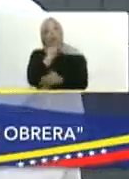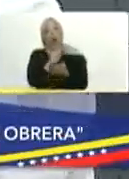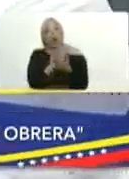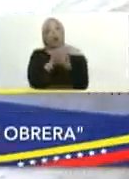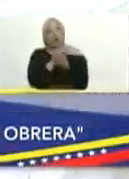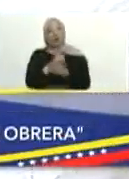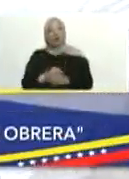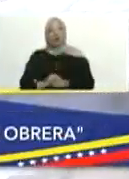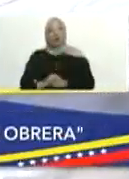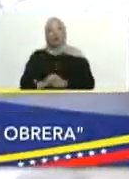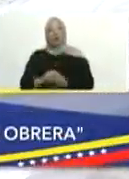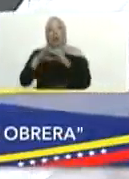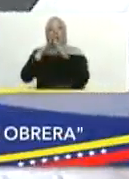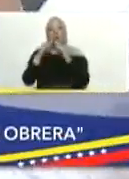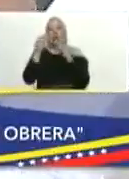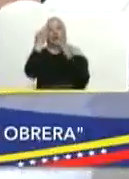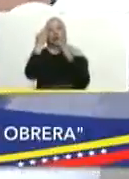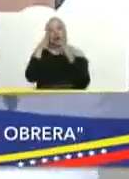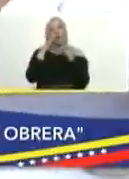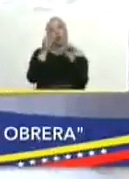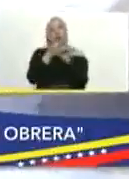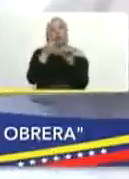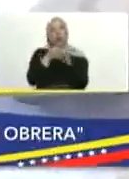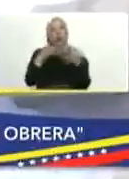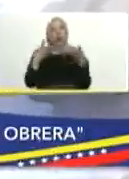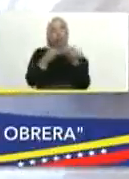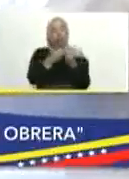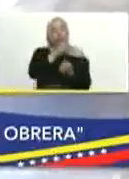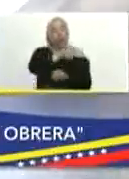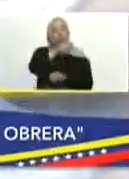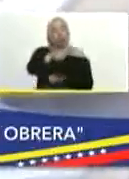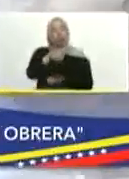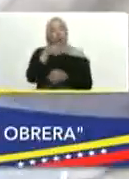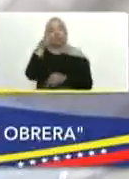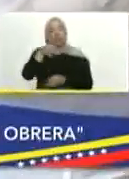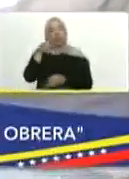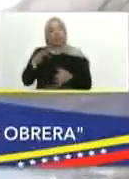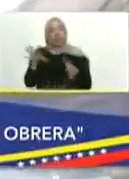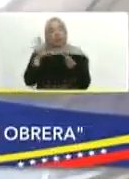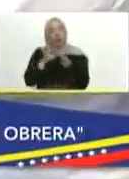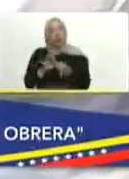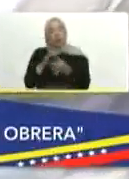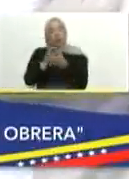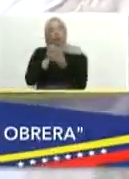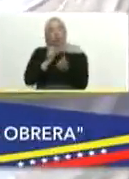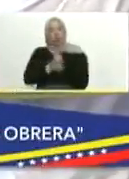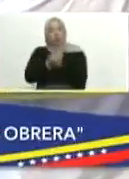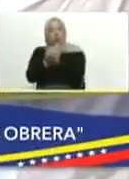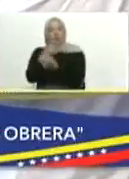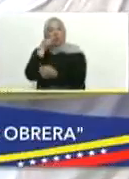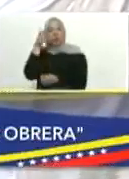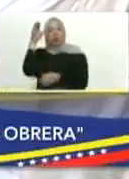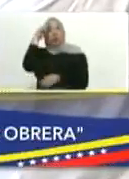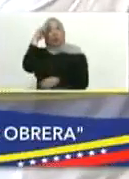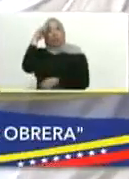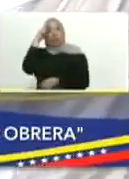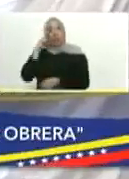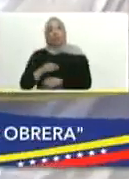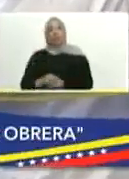mano pues Salúdeme a todos los compañeros trabajadores Dile que siempre estamos Unidos en el alma en el espíritu y en la mente